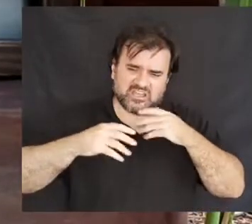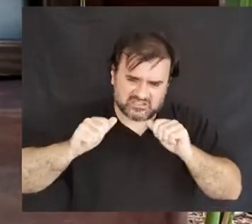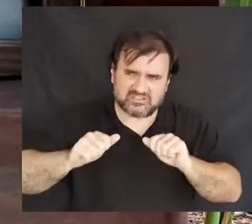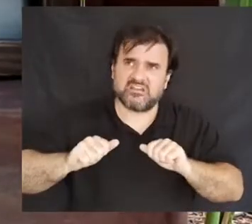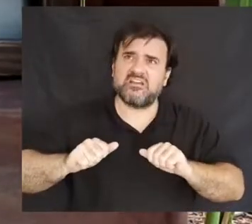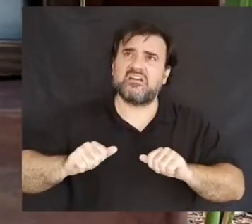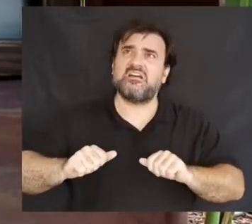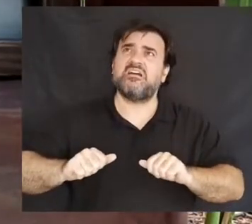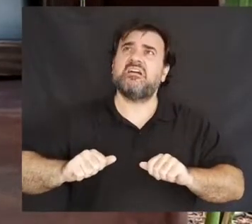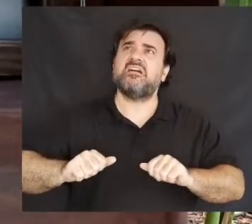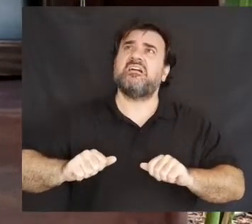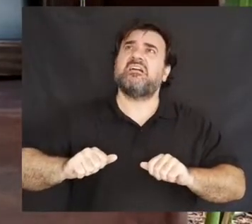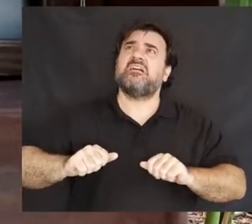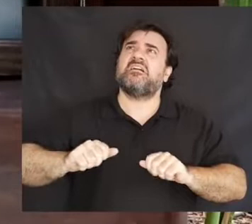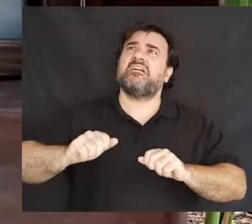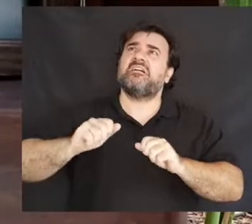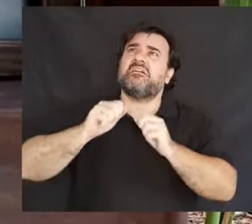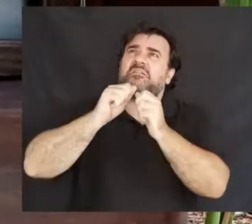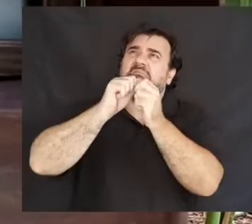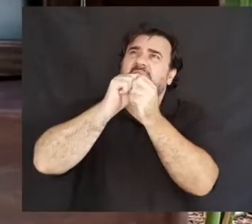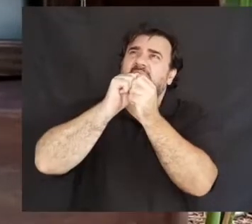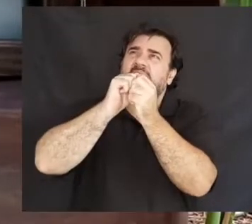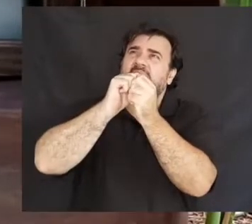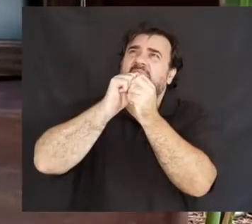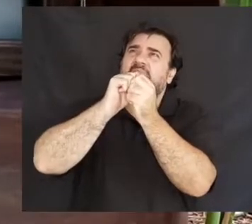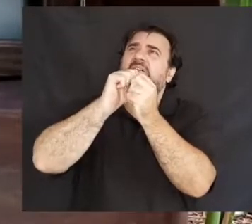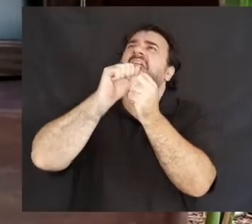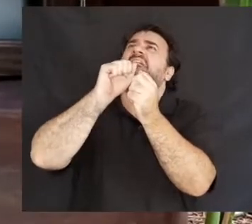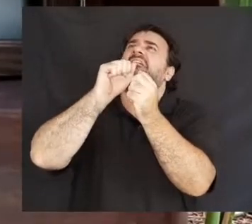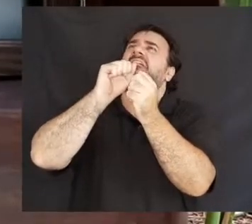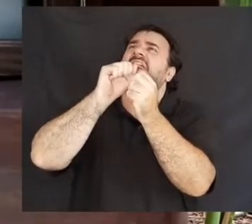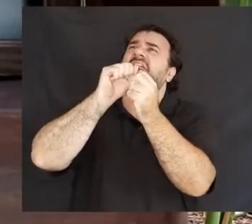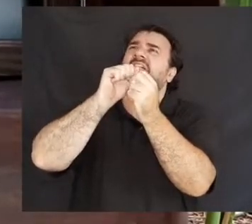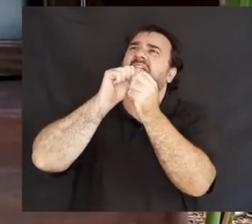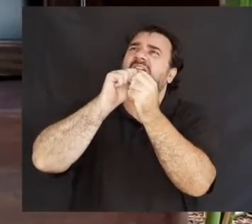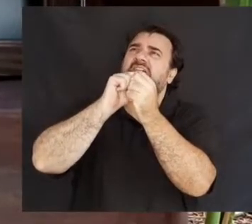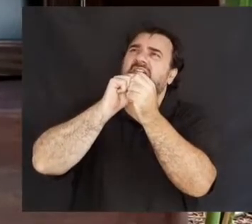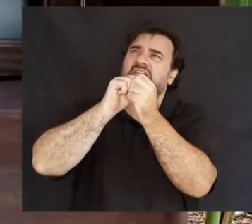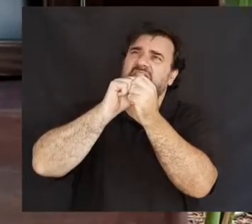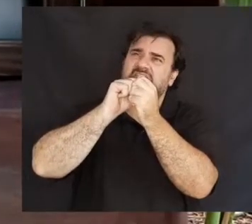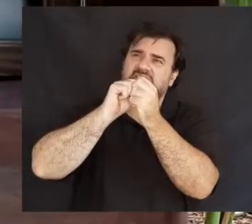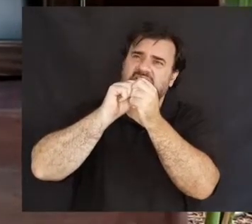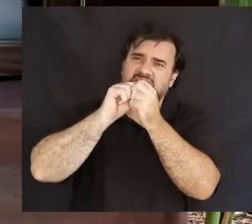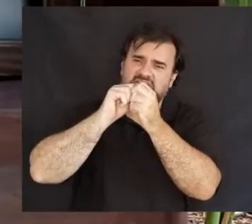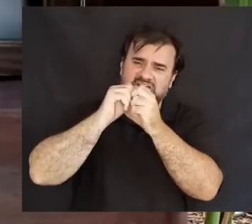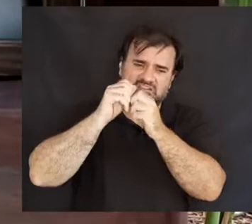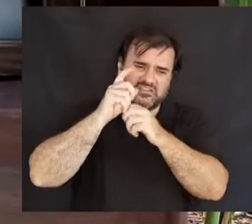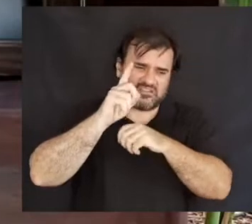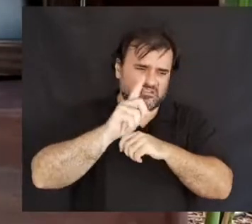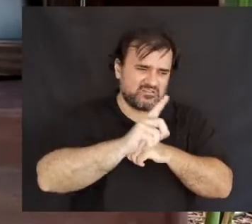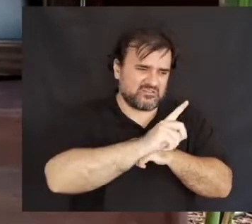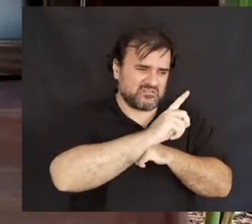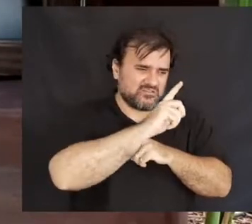cabeza y suspendió un débil mugido descendiendo la loma, y su sombra se fue fundiendo en el misterio de una noche